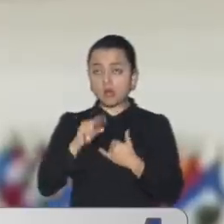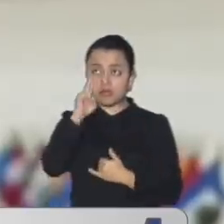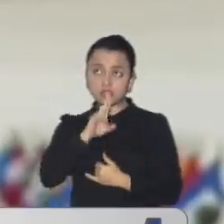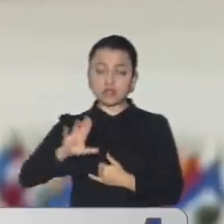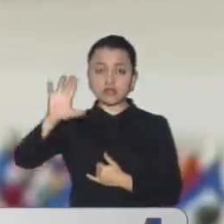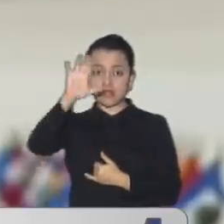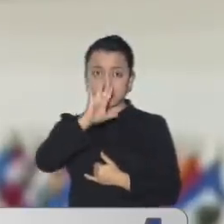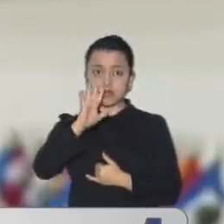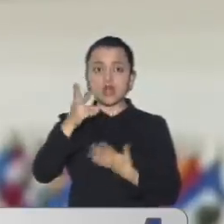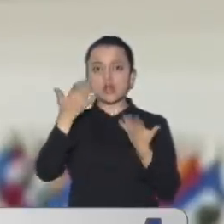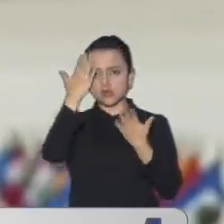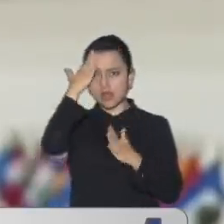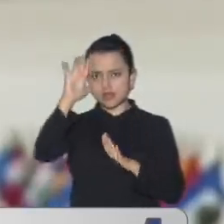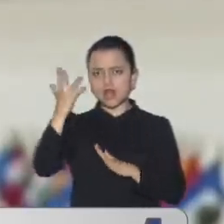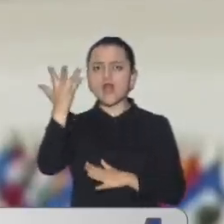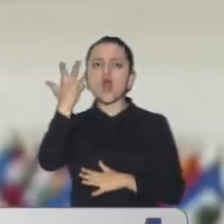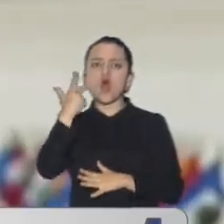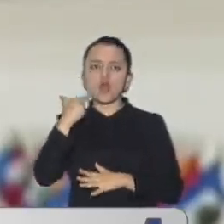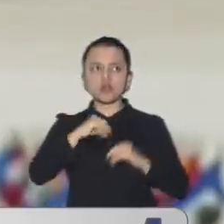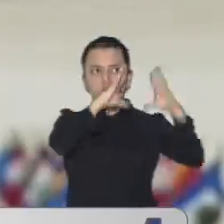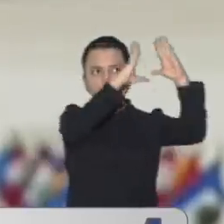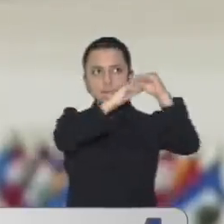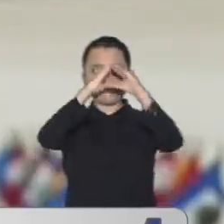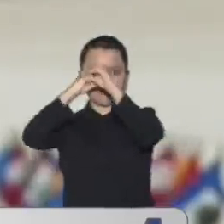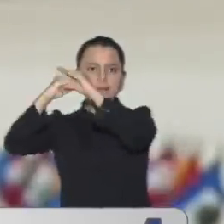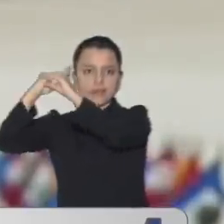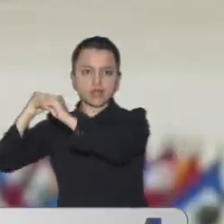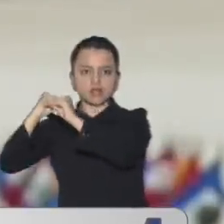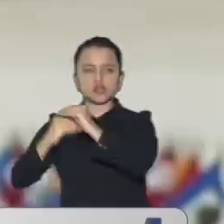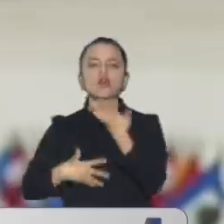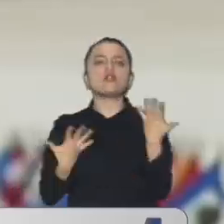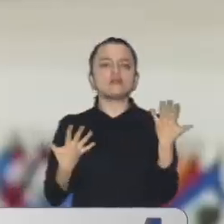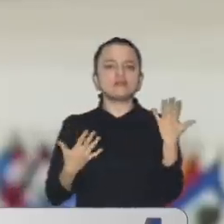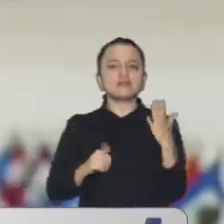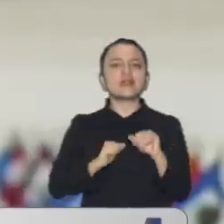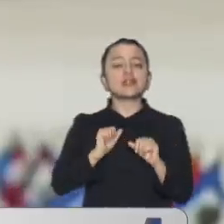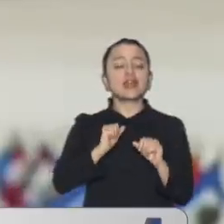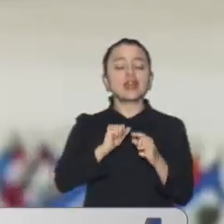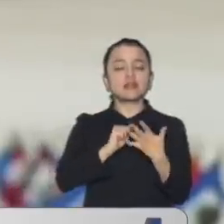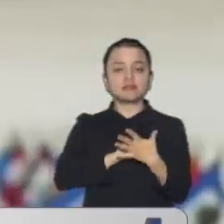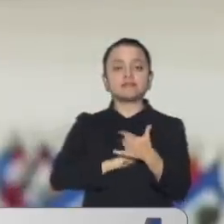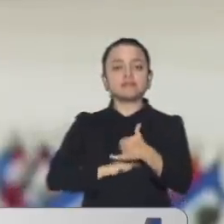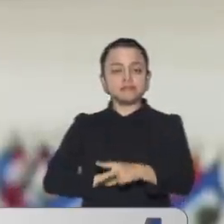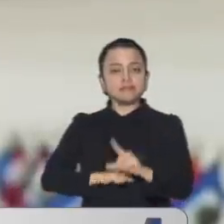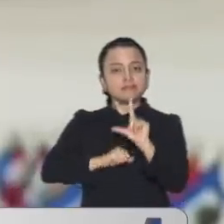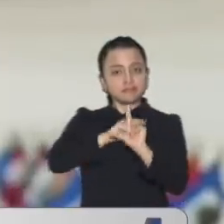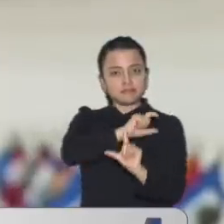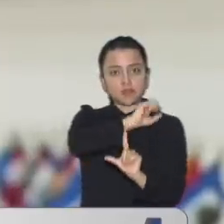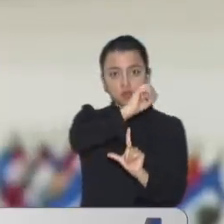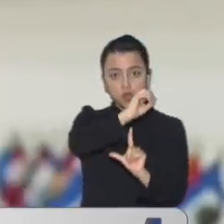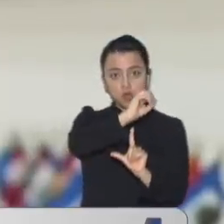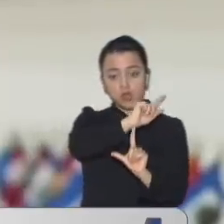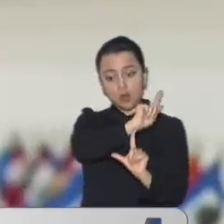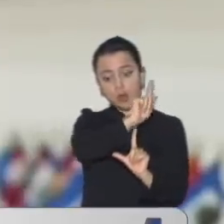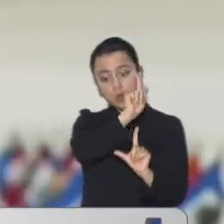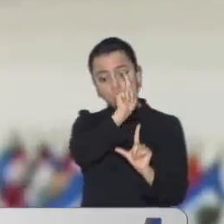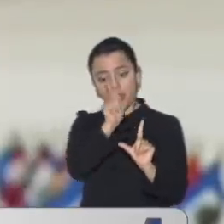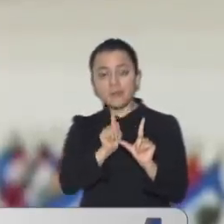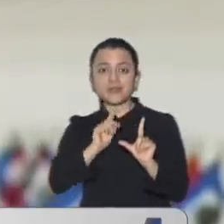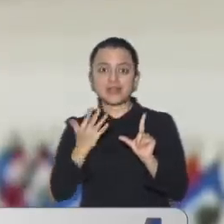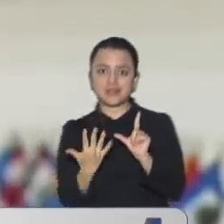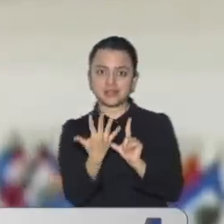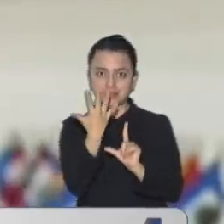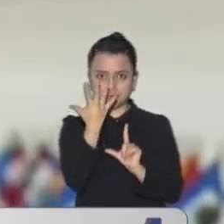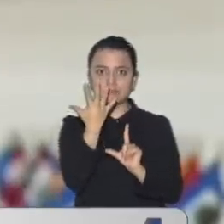queda todos los días, desde la medianoche hasta las 5 de la mañana. Lo vamos a dejar así también desde la medianoche hasta las 5